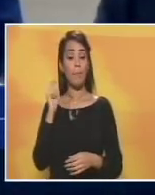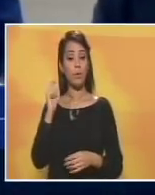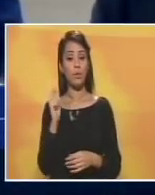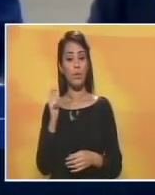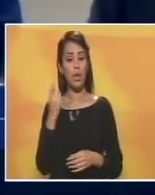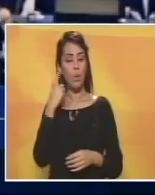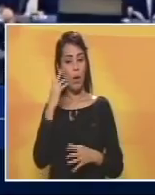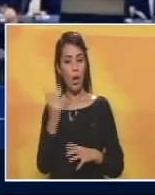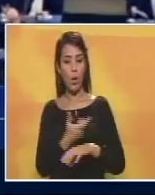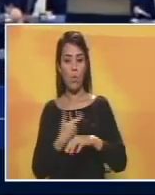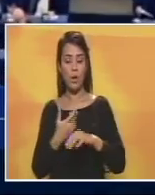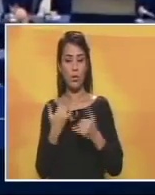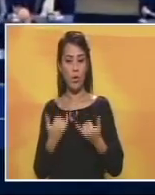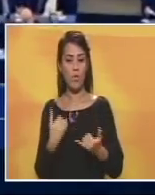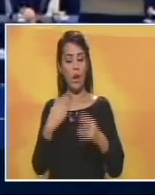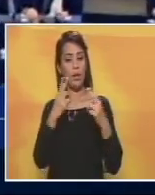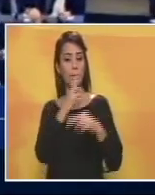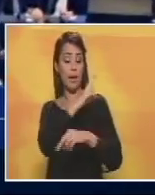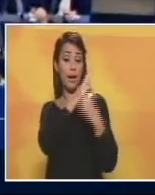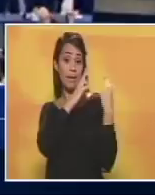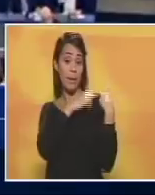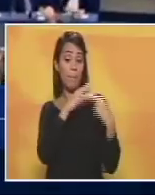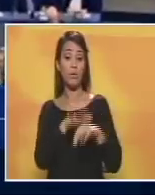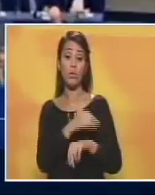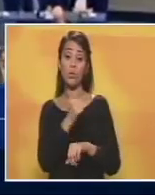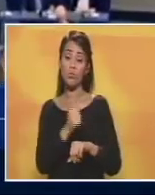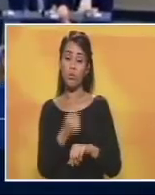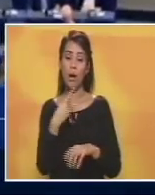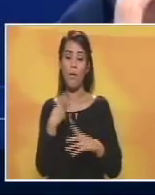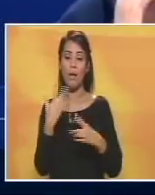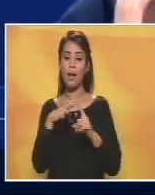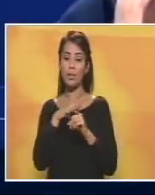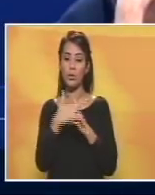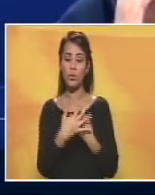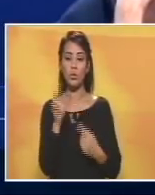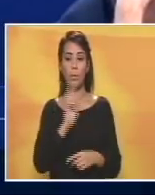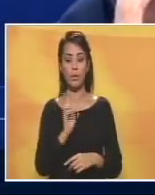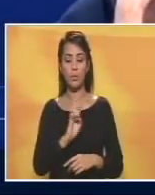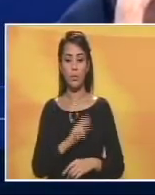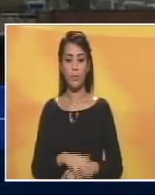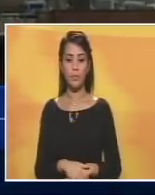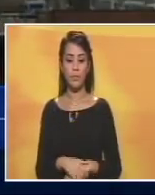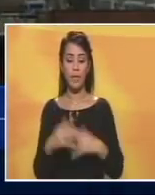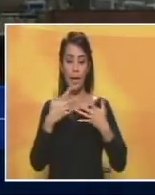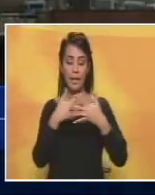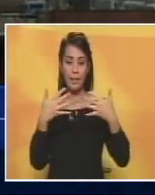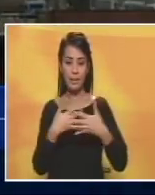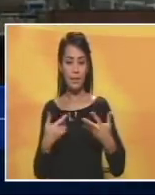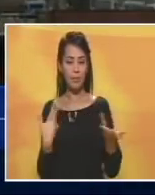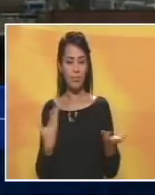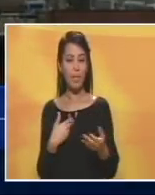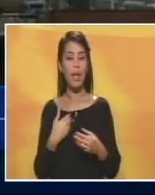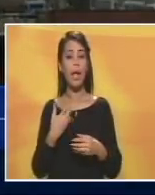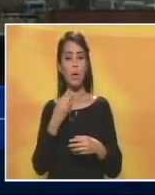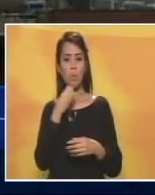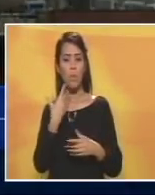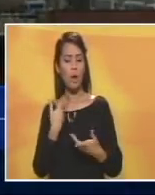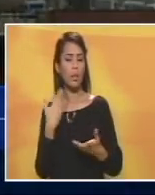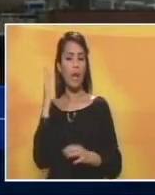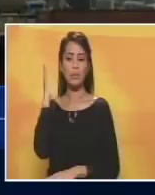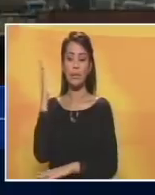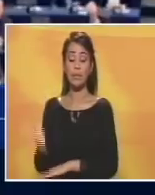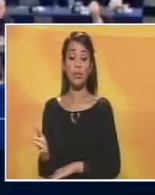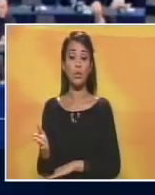que el actual gobierno es el responsable del agravamiento de la situación que atraviesa Venezuela. El texto califica como apropiadas las